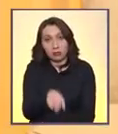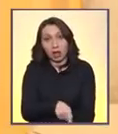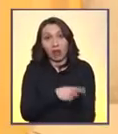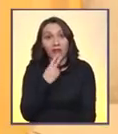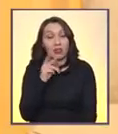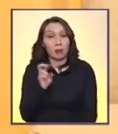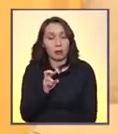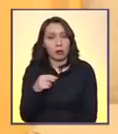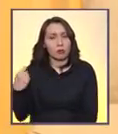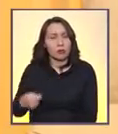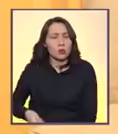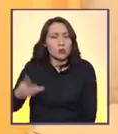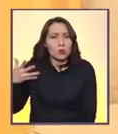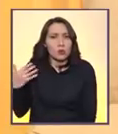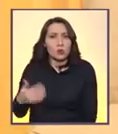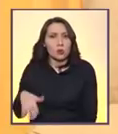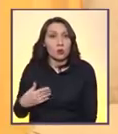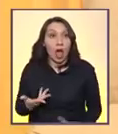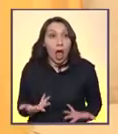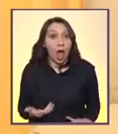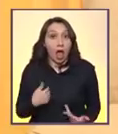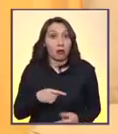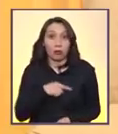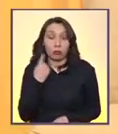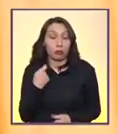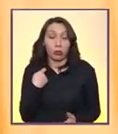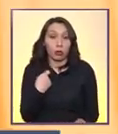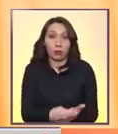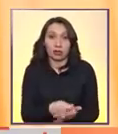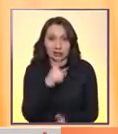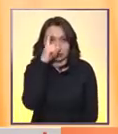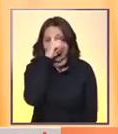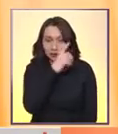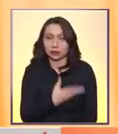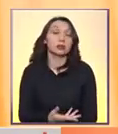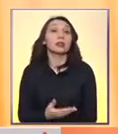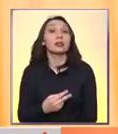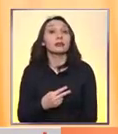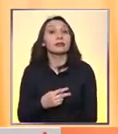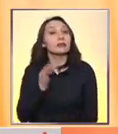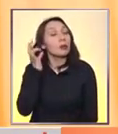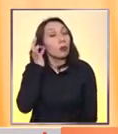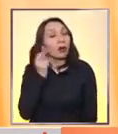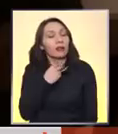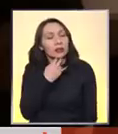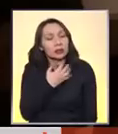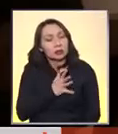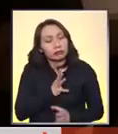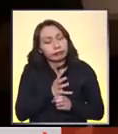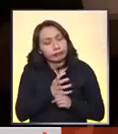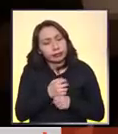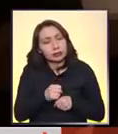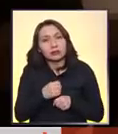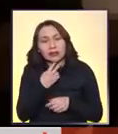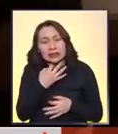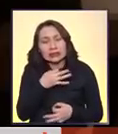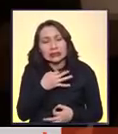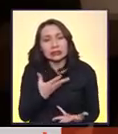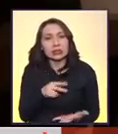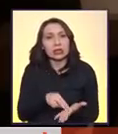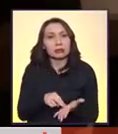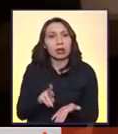tiene un costo tan alto que ahora no me lo permite, es difícil. La voz de Paulina se quiebra de impotencia por esperar una